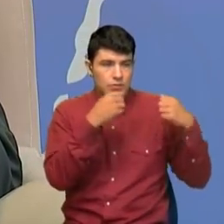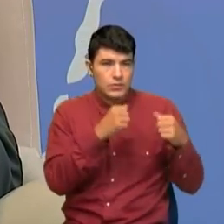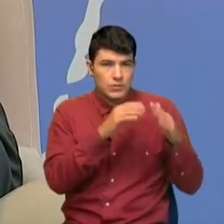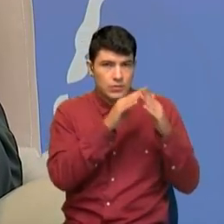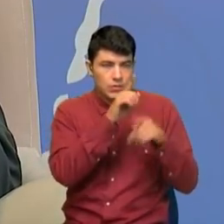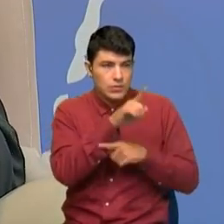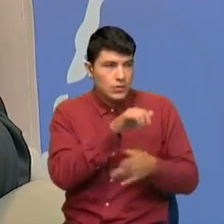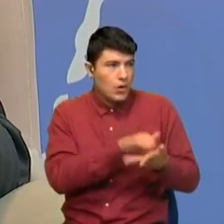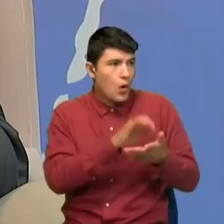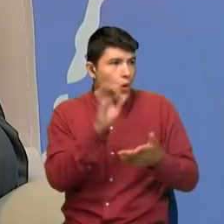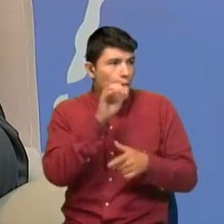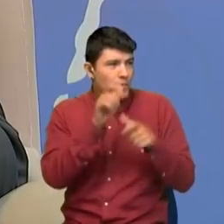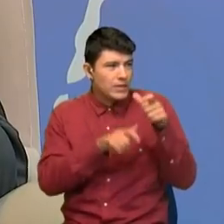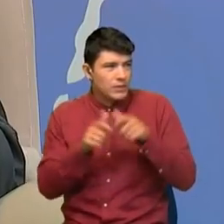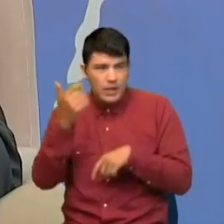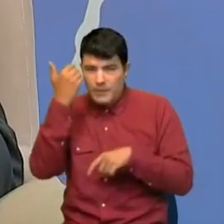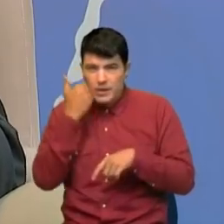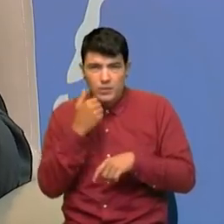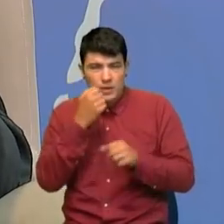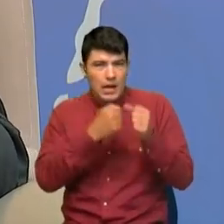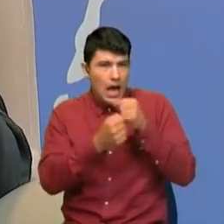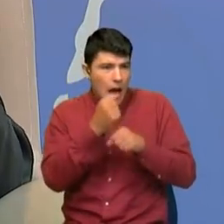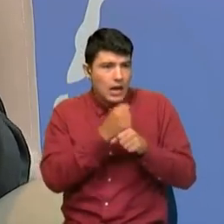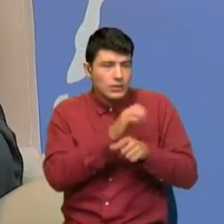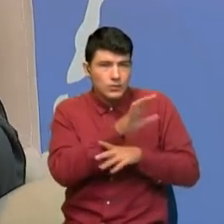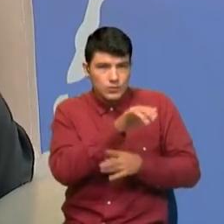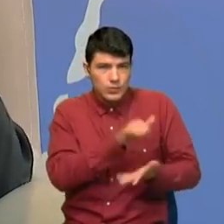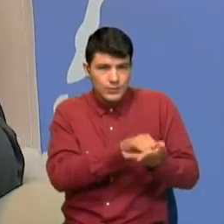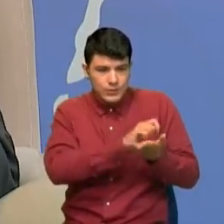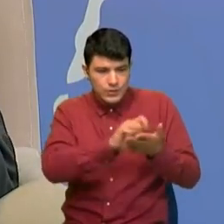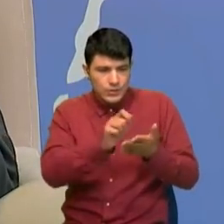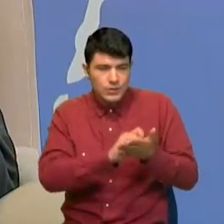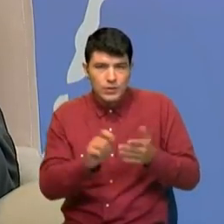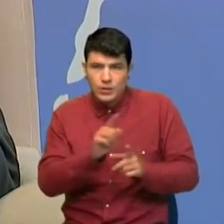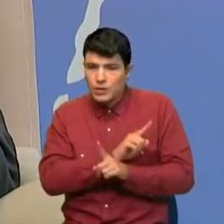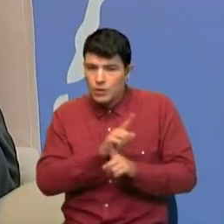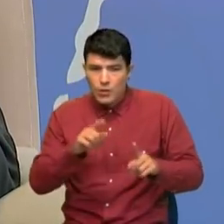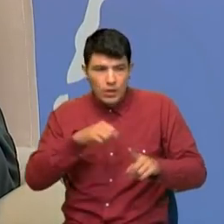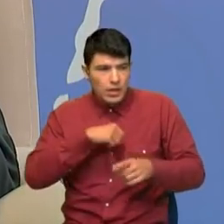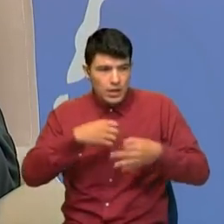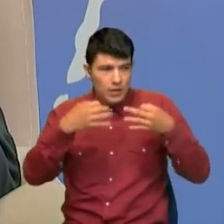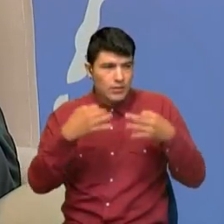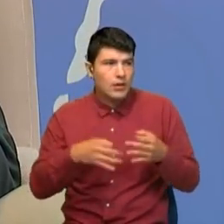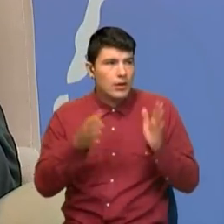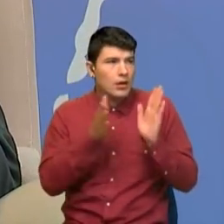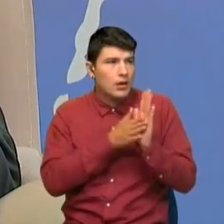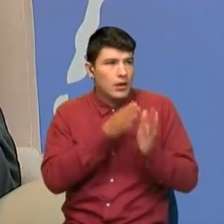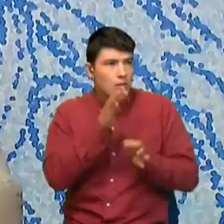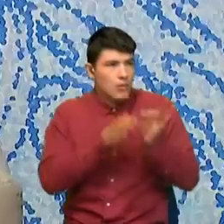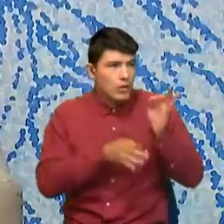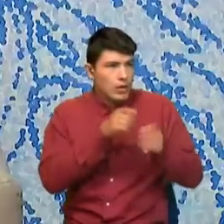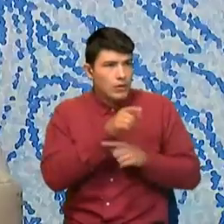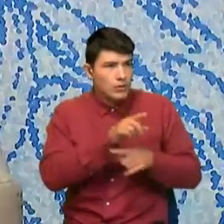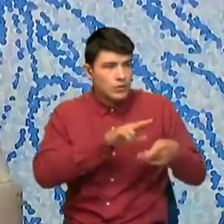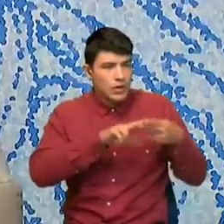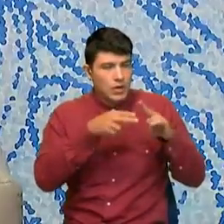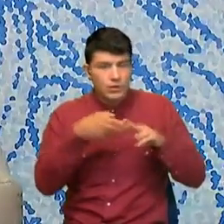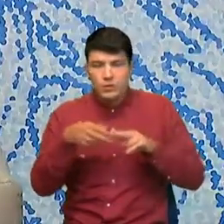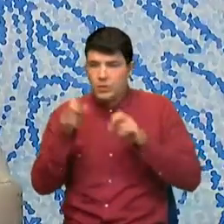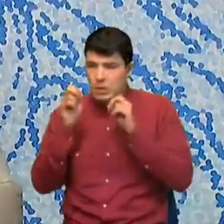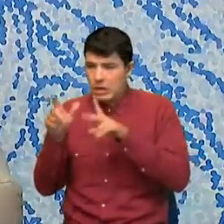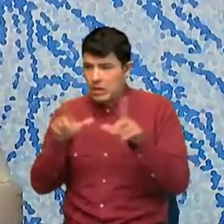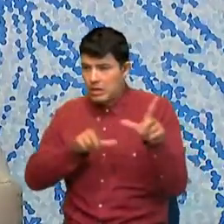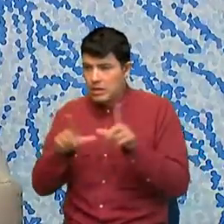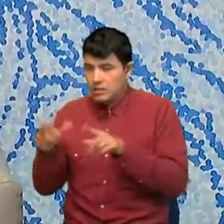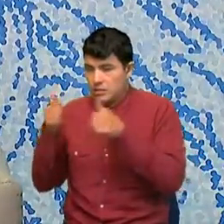con personas que son menores de edad, entonces ahí la escritura está viciada, la escritura no tiene efectos jurídicos en ese sentido. Bueno, muy